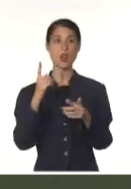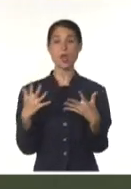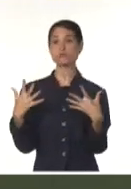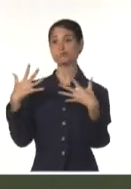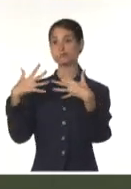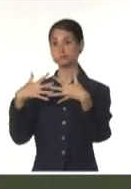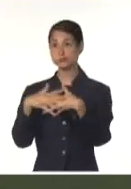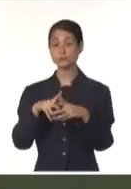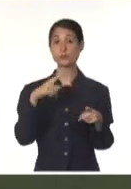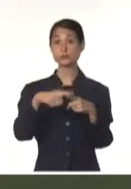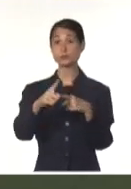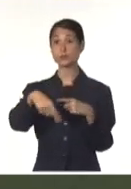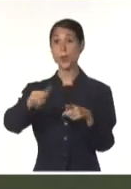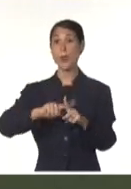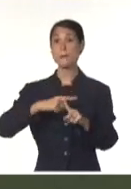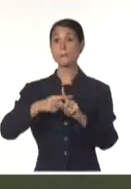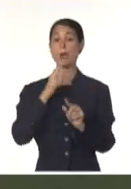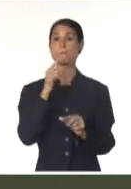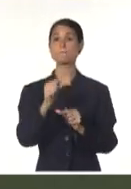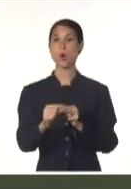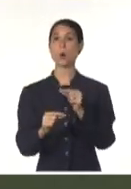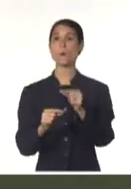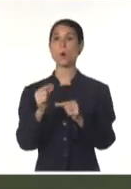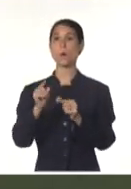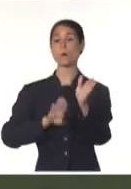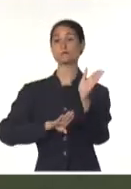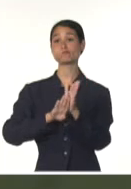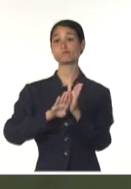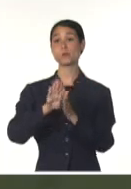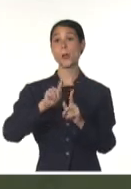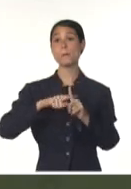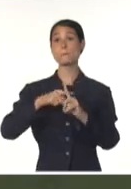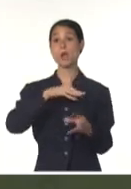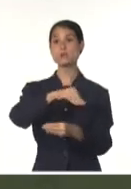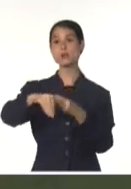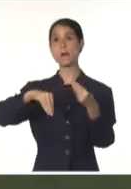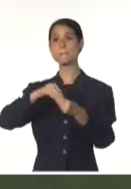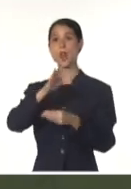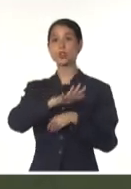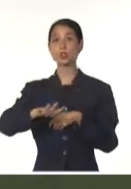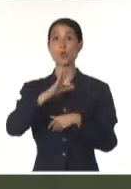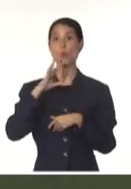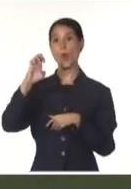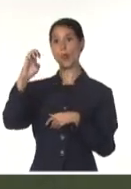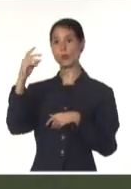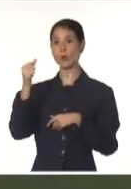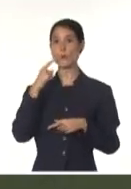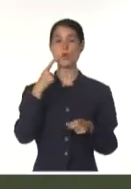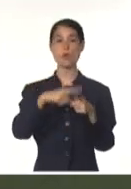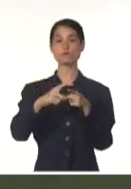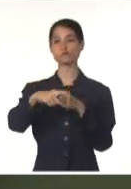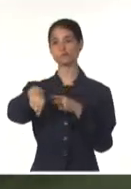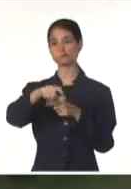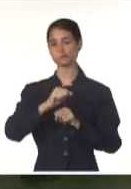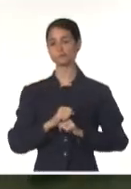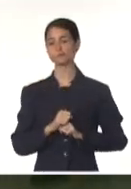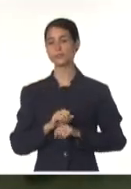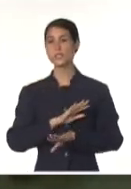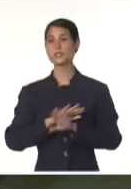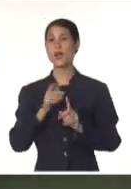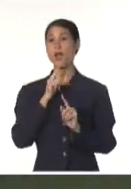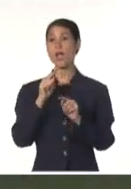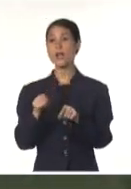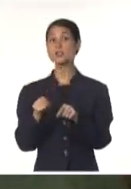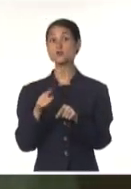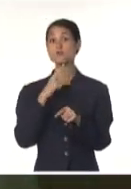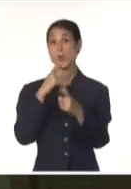aspiración a cambiar el injusto orden económico internacional que prevalece hoy en el mundo y que responde a los intereses